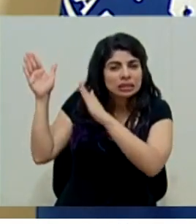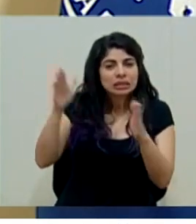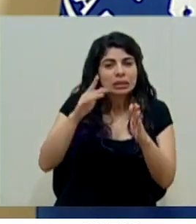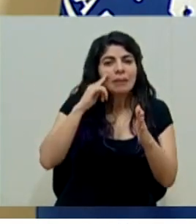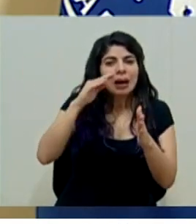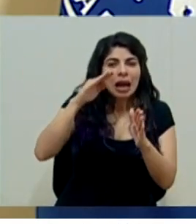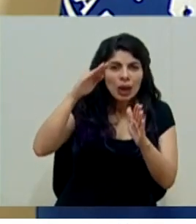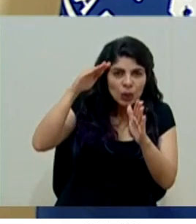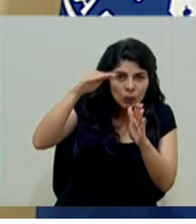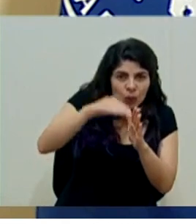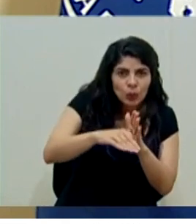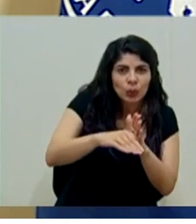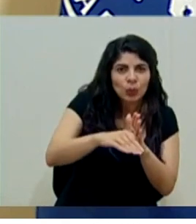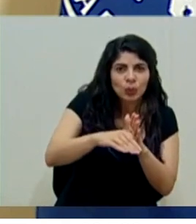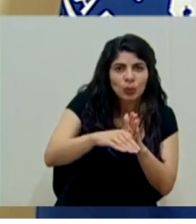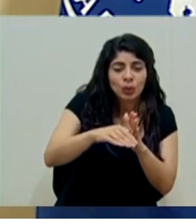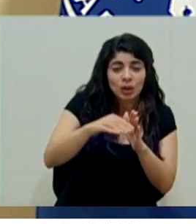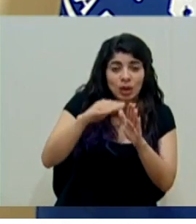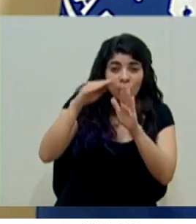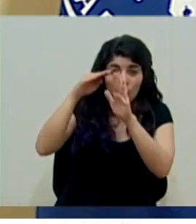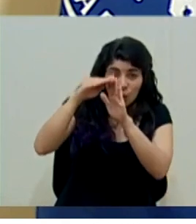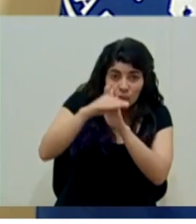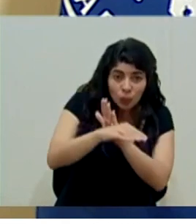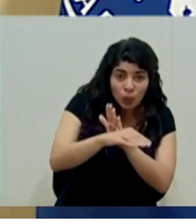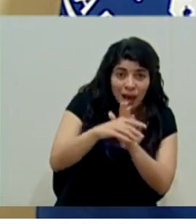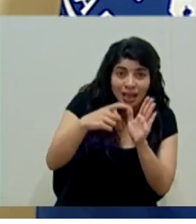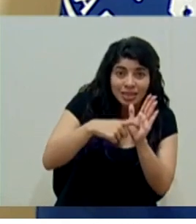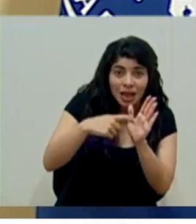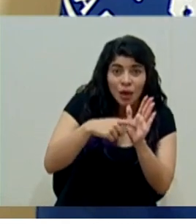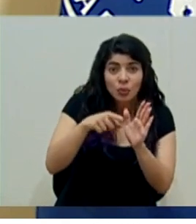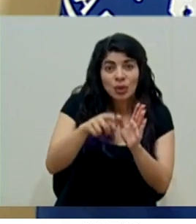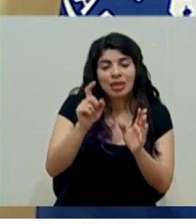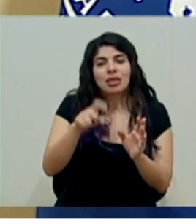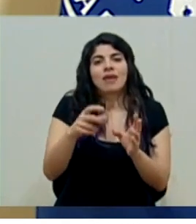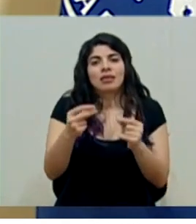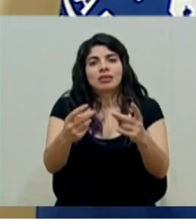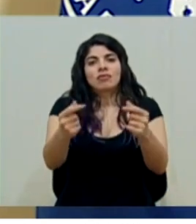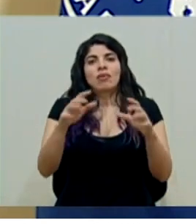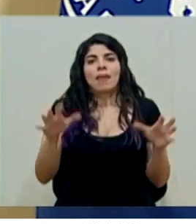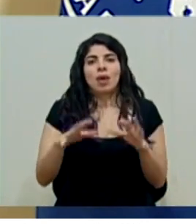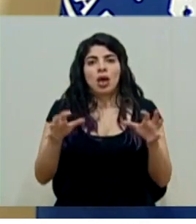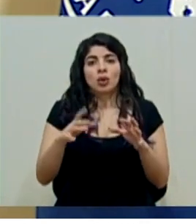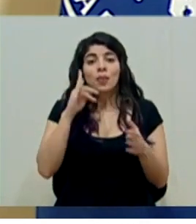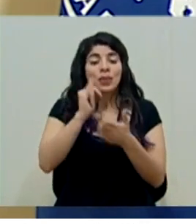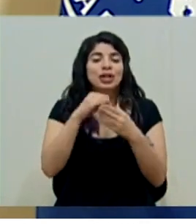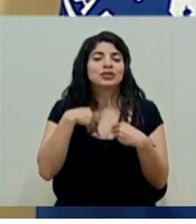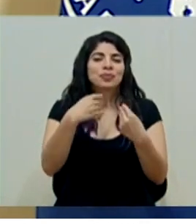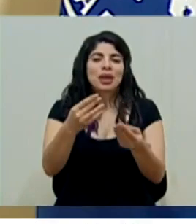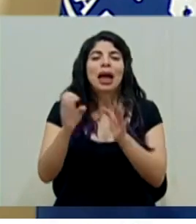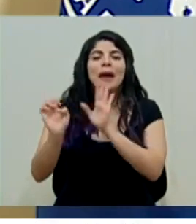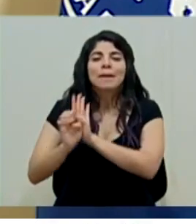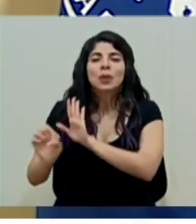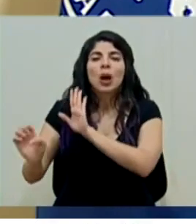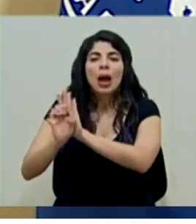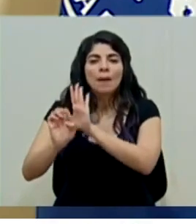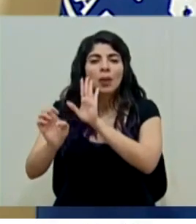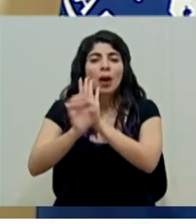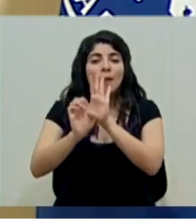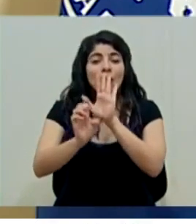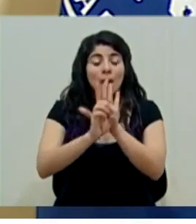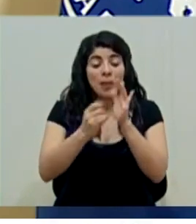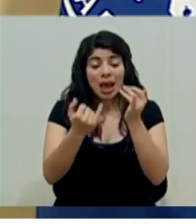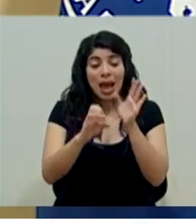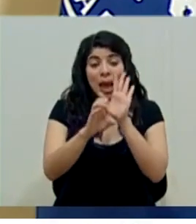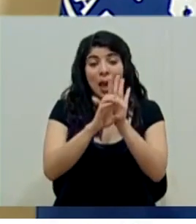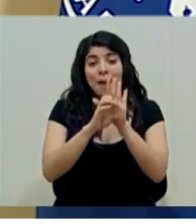Y eso necesita tomar, eso es una acción pronta. Por eso les ponía los otros ejemplos. Y pongo el